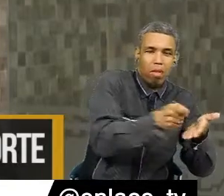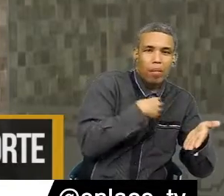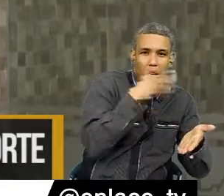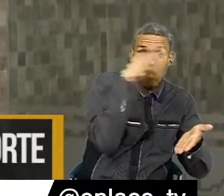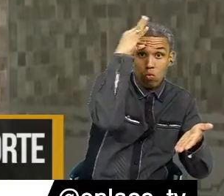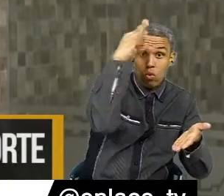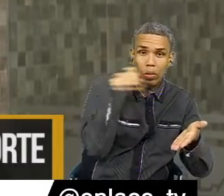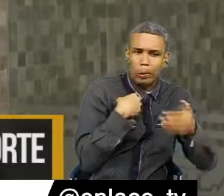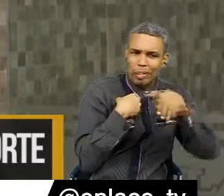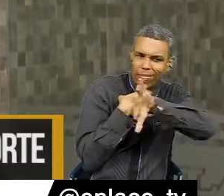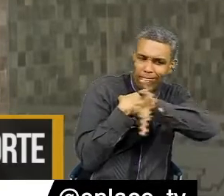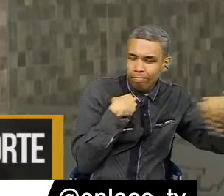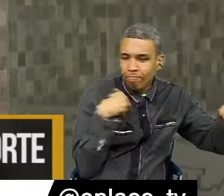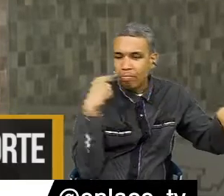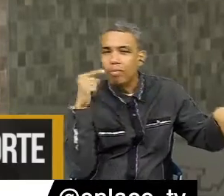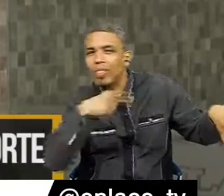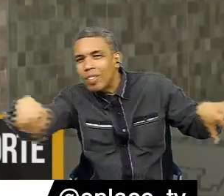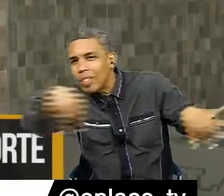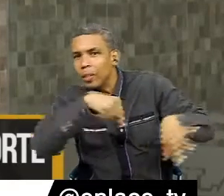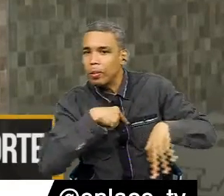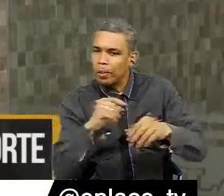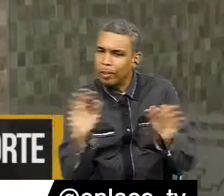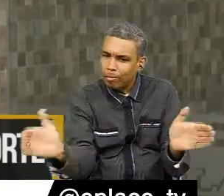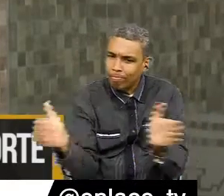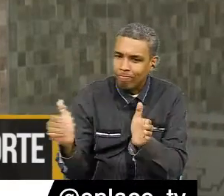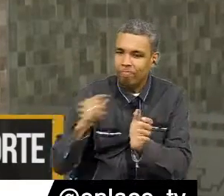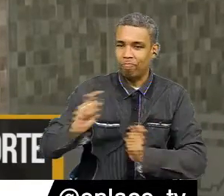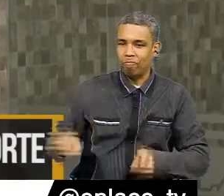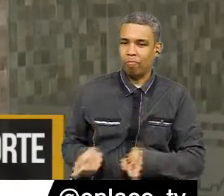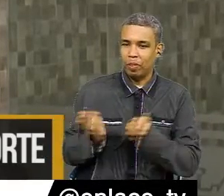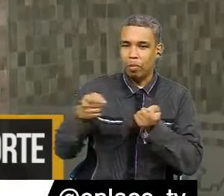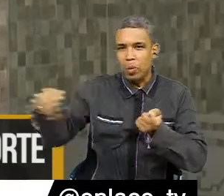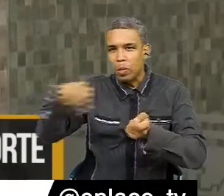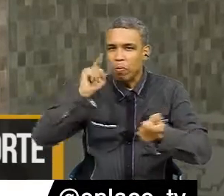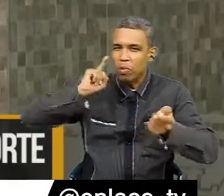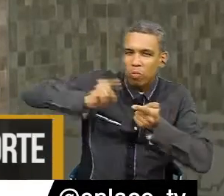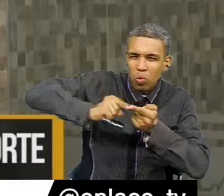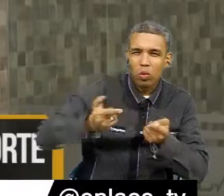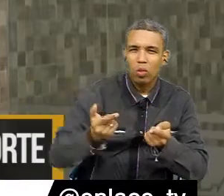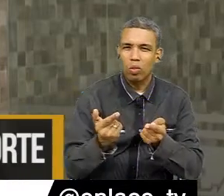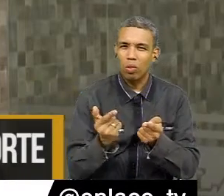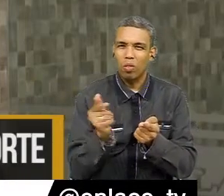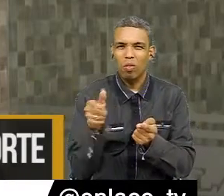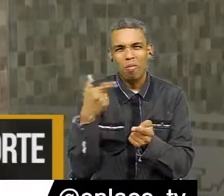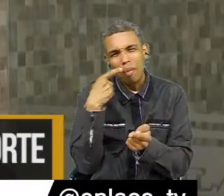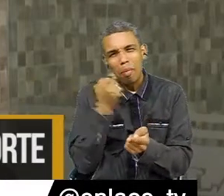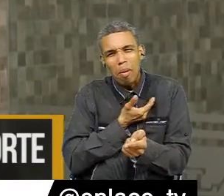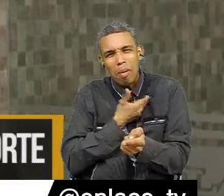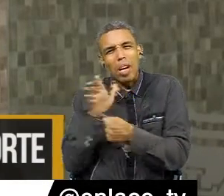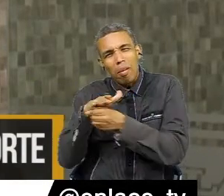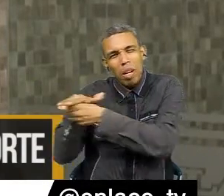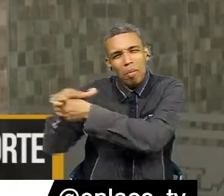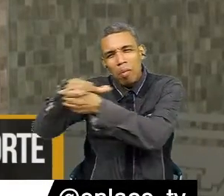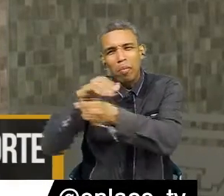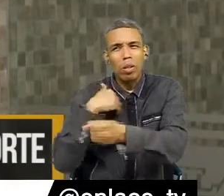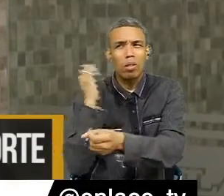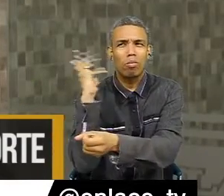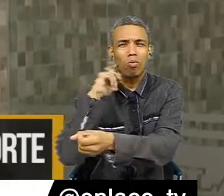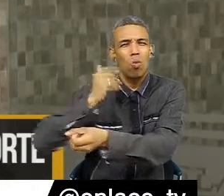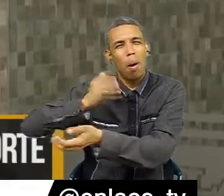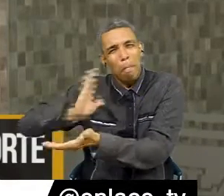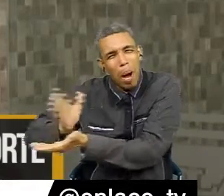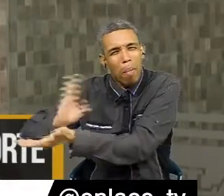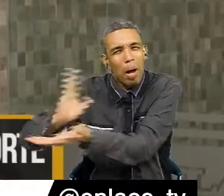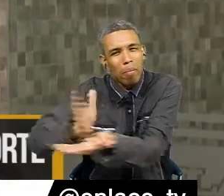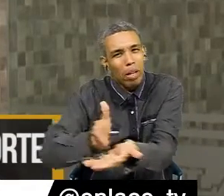a los padres de familia que estén muy atentos a tantas cosas malas que suceden en diferentes barrios y en los colegios y en